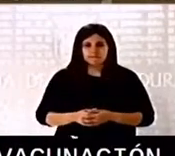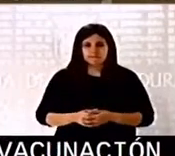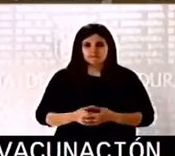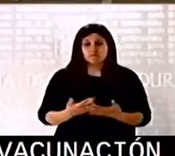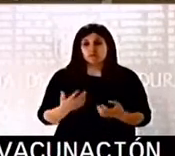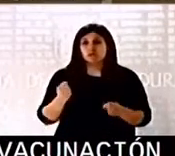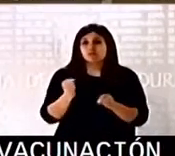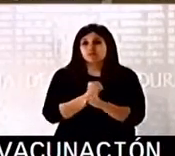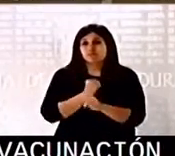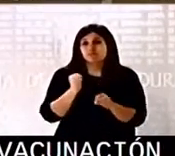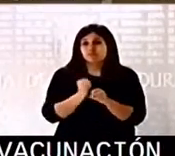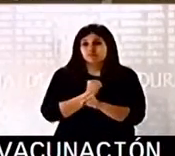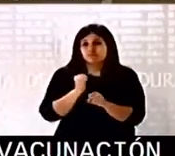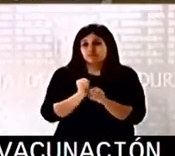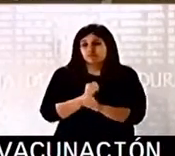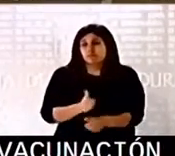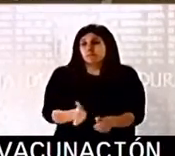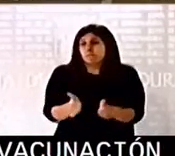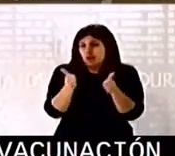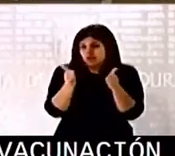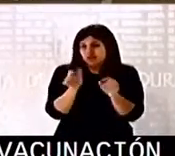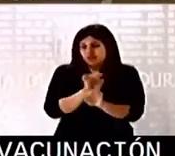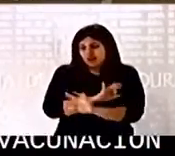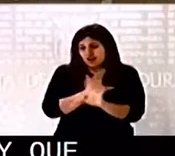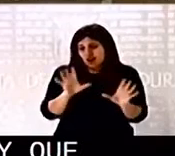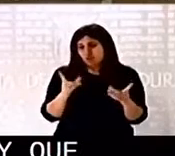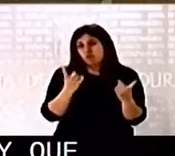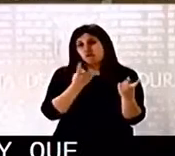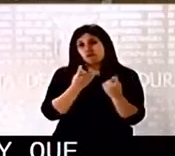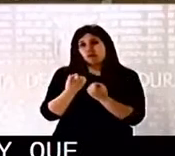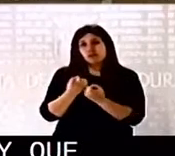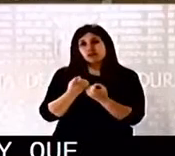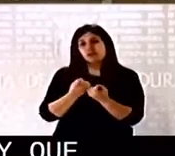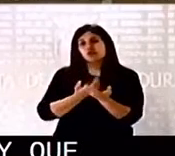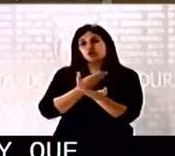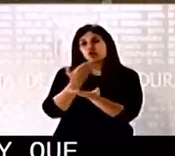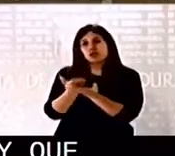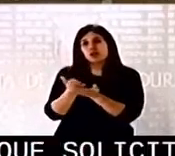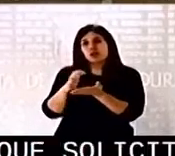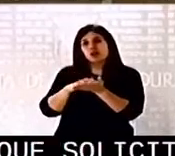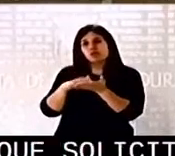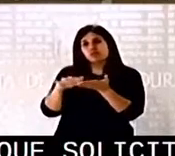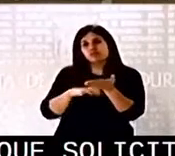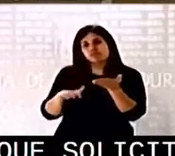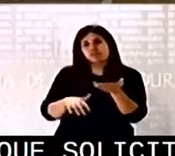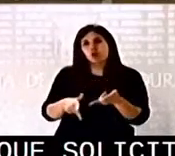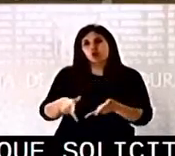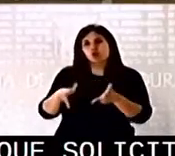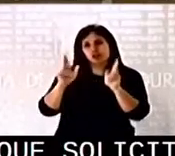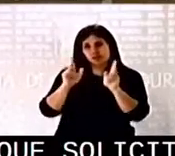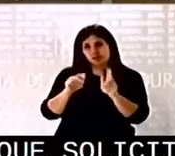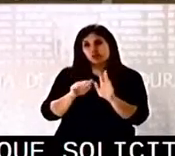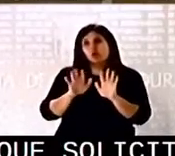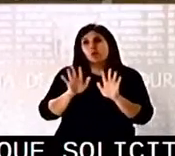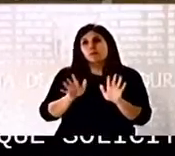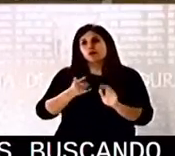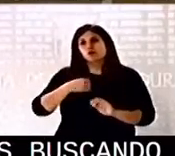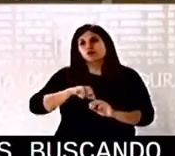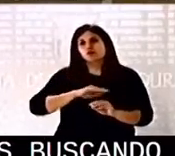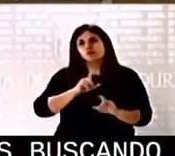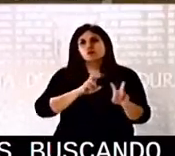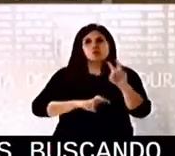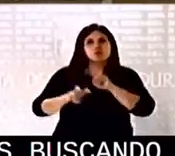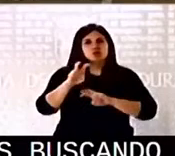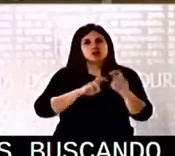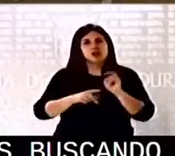laborioso, evidentemente, porque hay que solicitar el consentimiento informado, pero estamos buscando la fórmula organizativa para